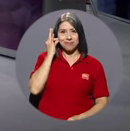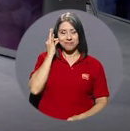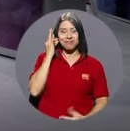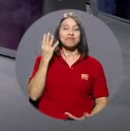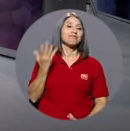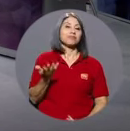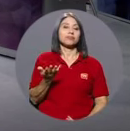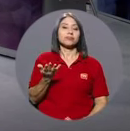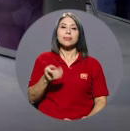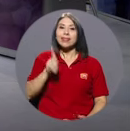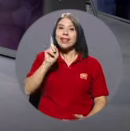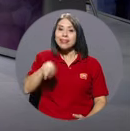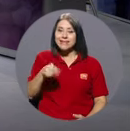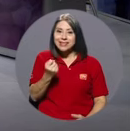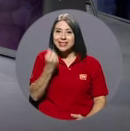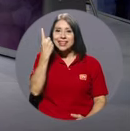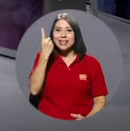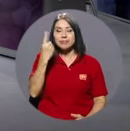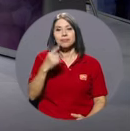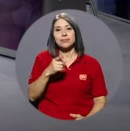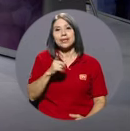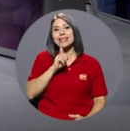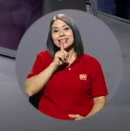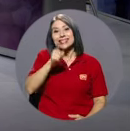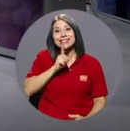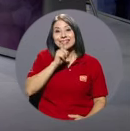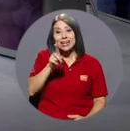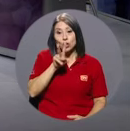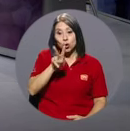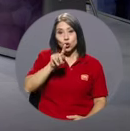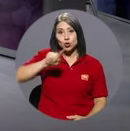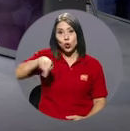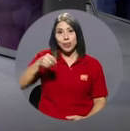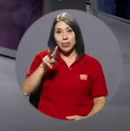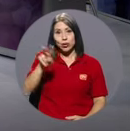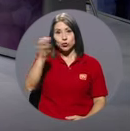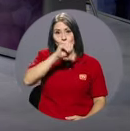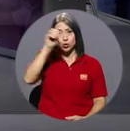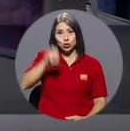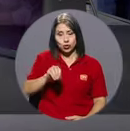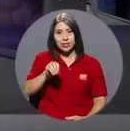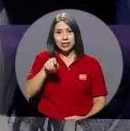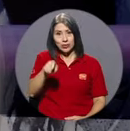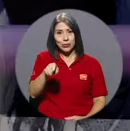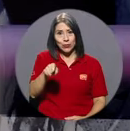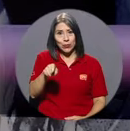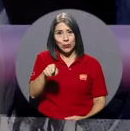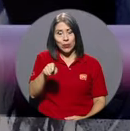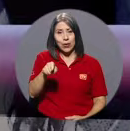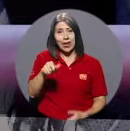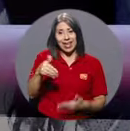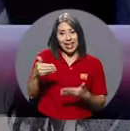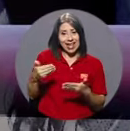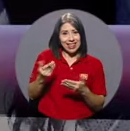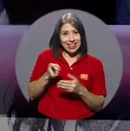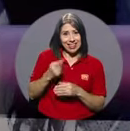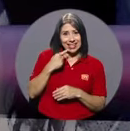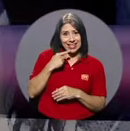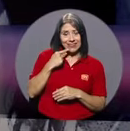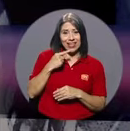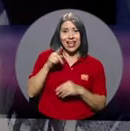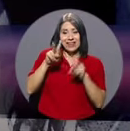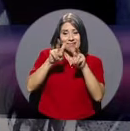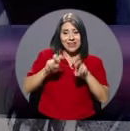el tapete, hay que entender de que si bien es cierto ese 2,2% que estaba mencionando Roxana en esa nueva revisión del